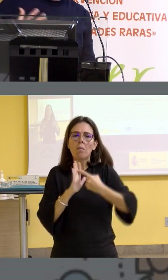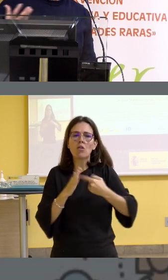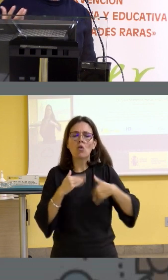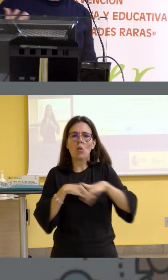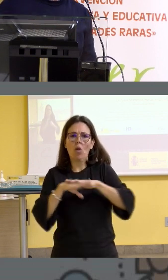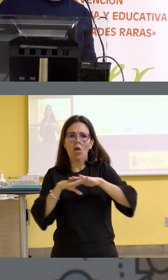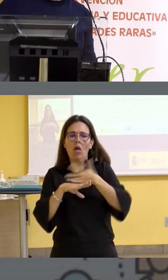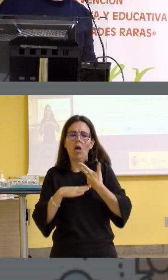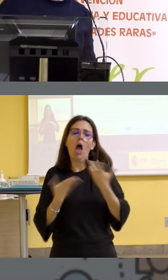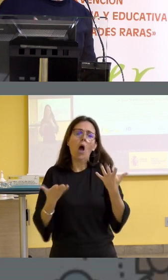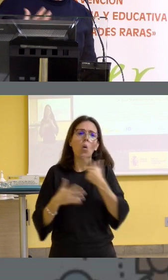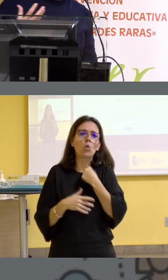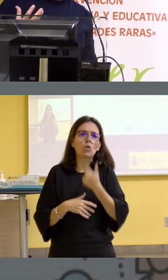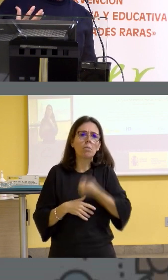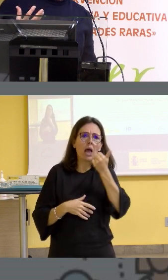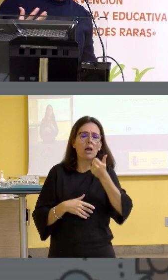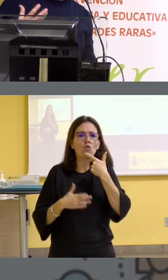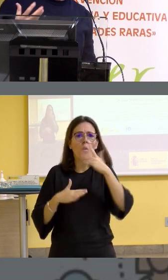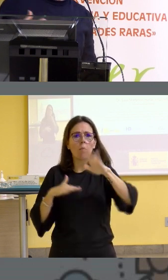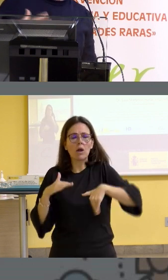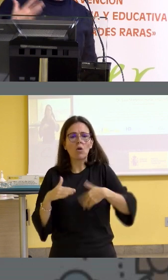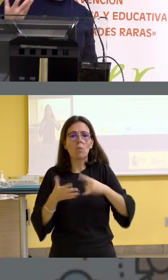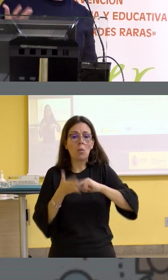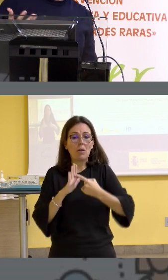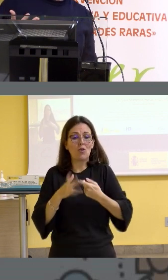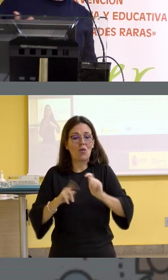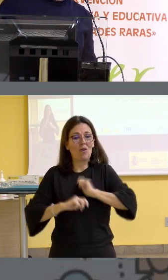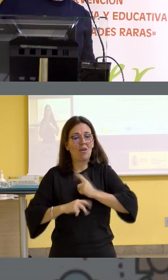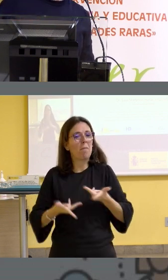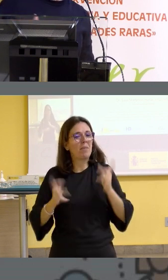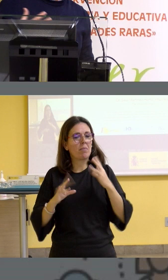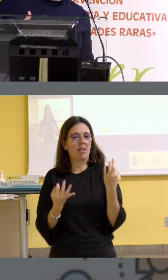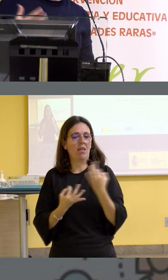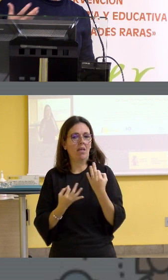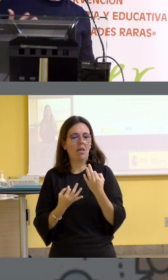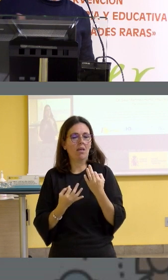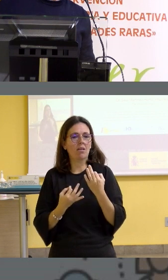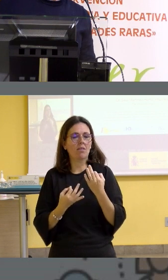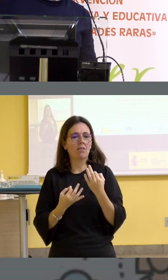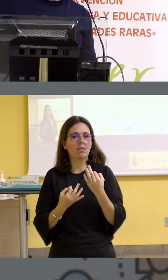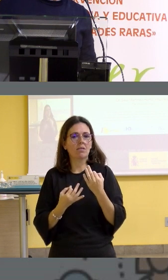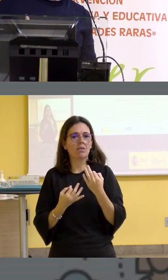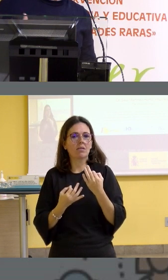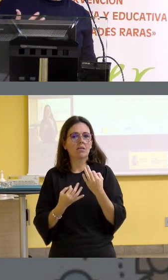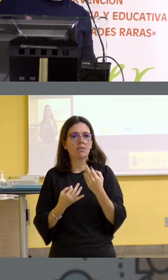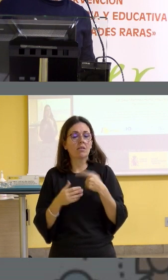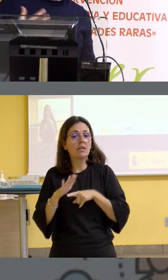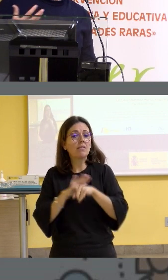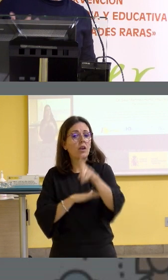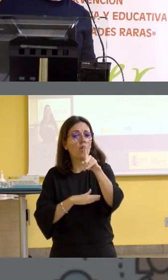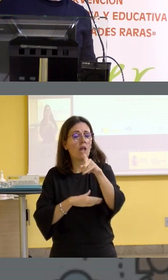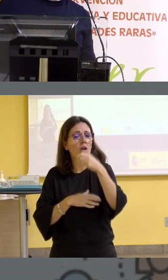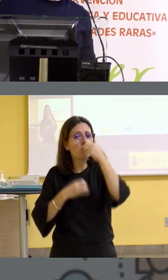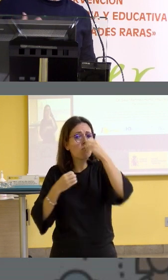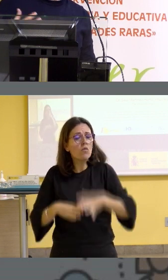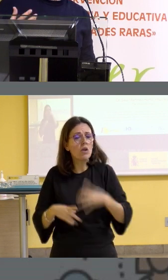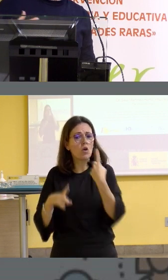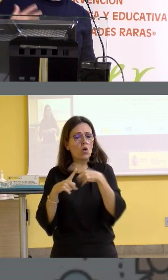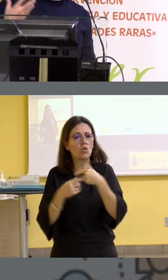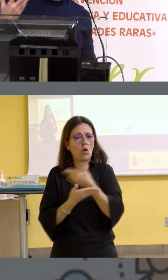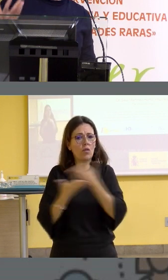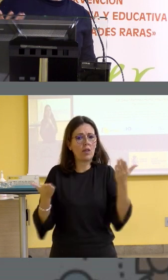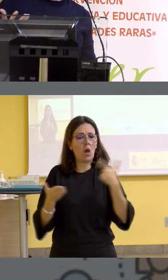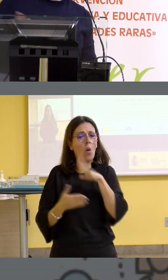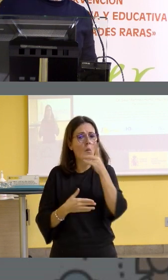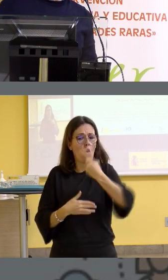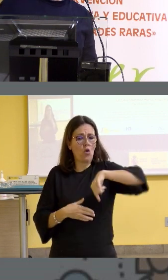guste más, nos guste menos, es un método que nos ha permitido desarrollar muy bien cosas con las que confiamos, no porque